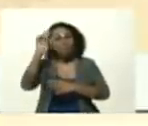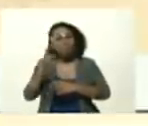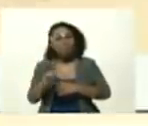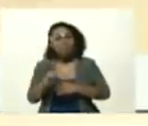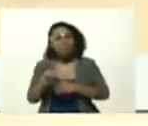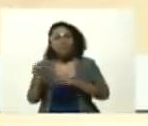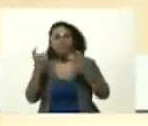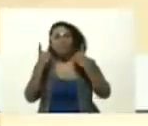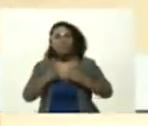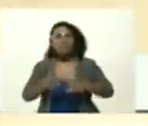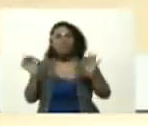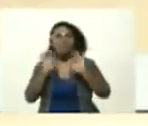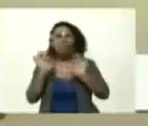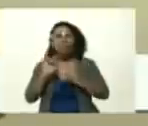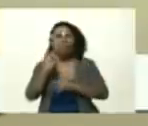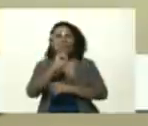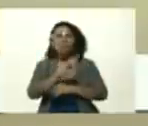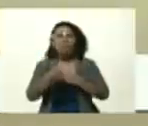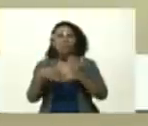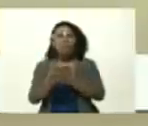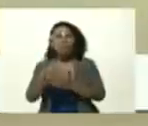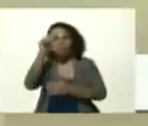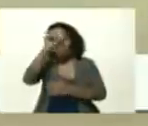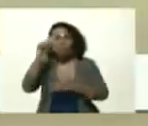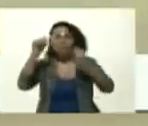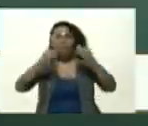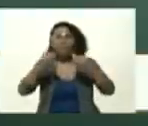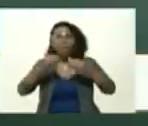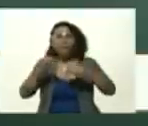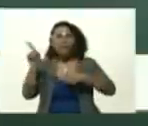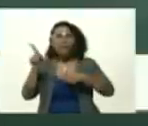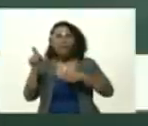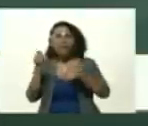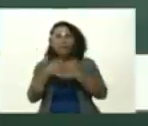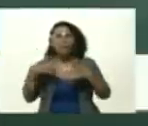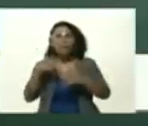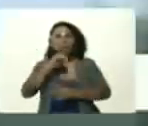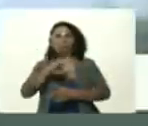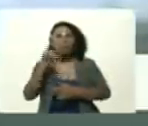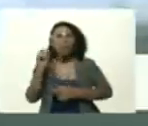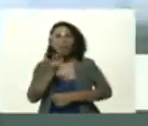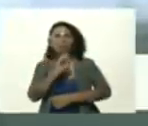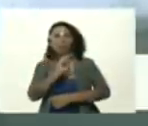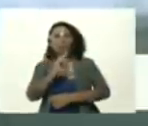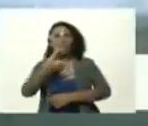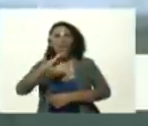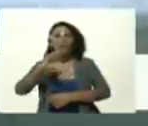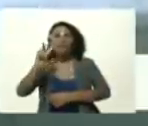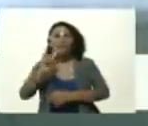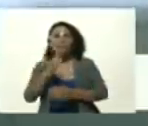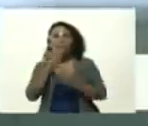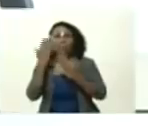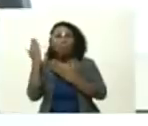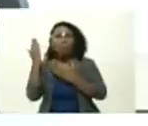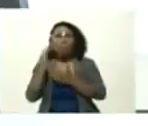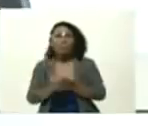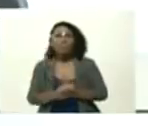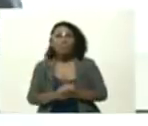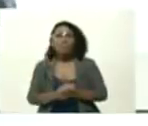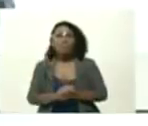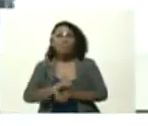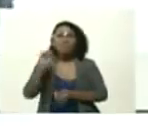sin descanso, de lunes a domingo, aquí en este campus histórico de la Universidad Central de Venezuela. Jacqueline.